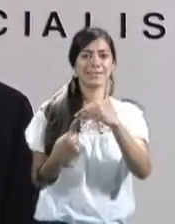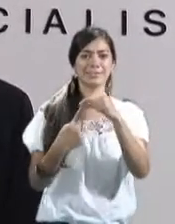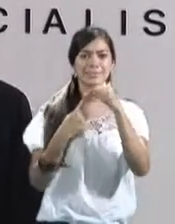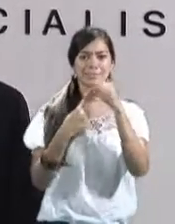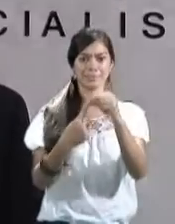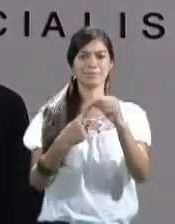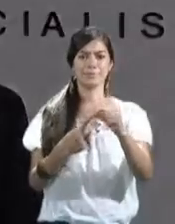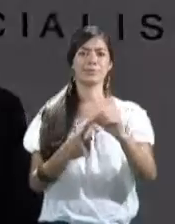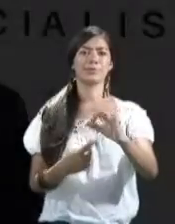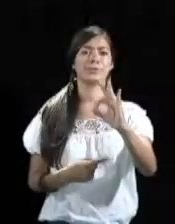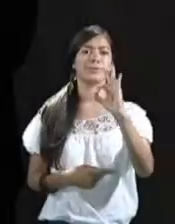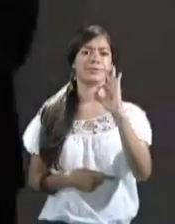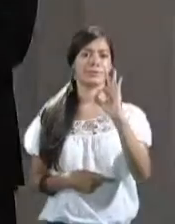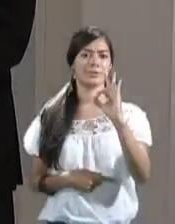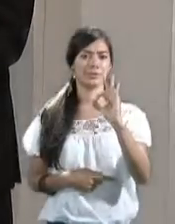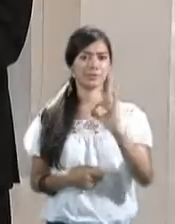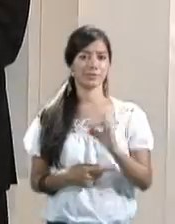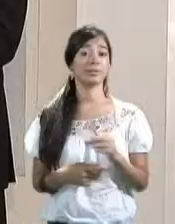por la ISO 9001.